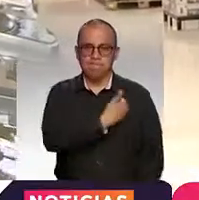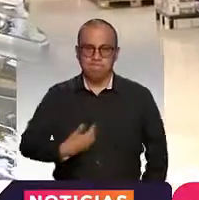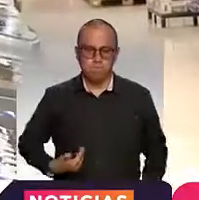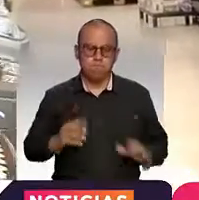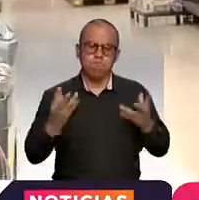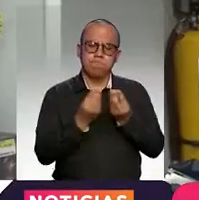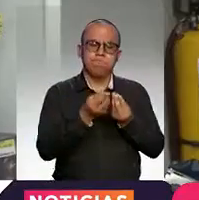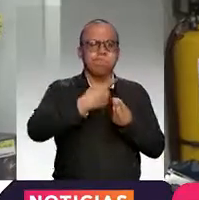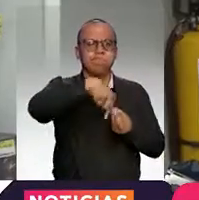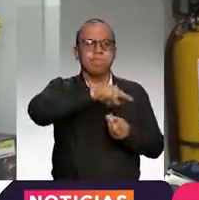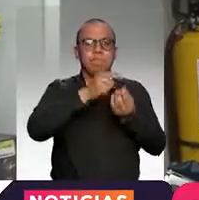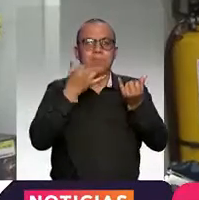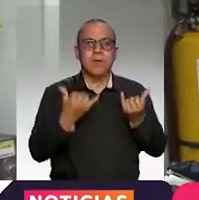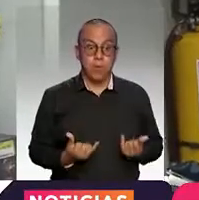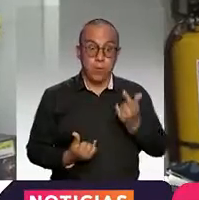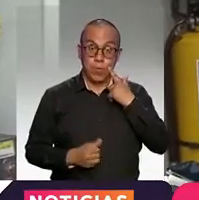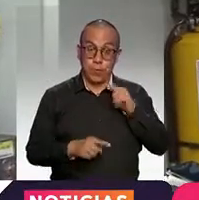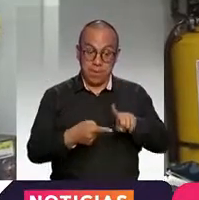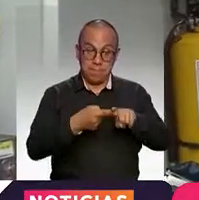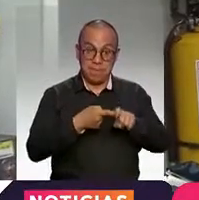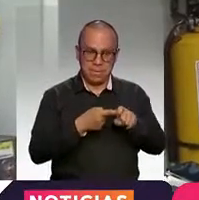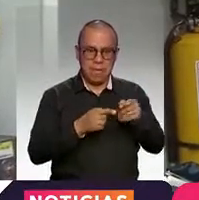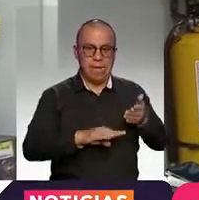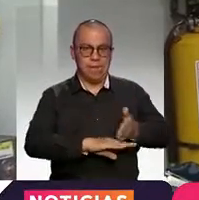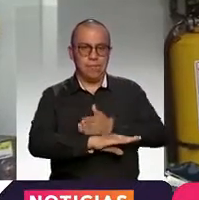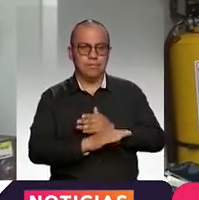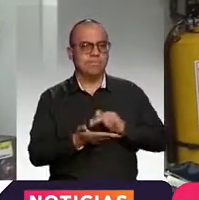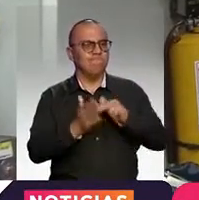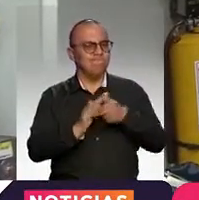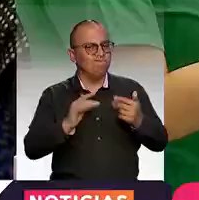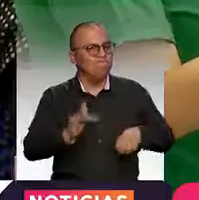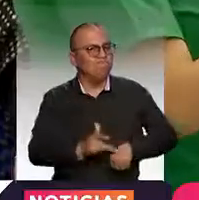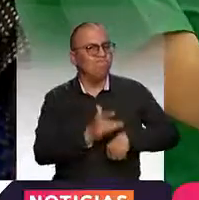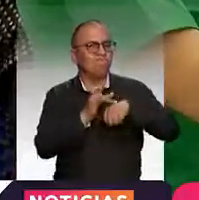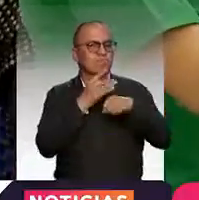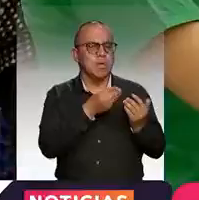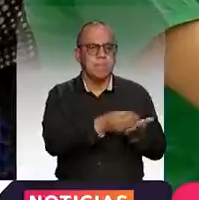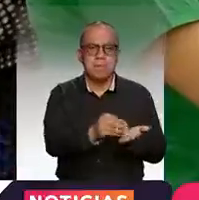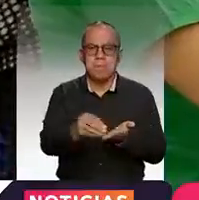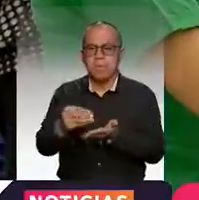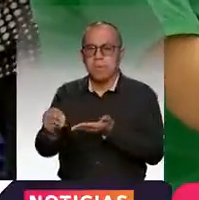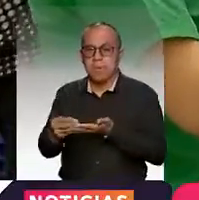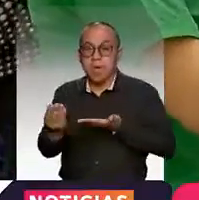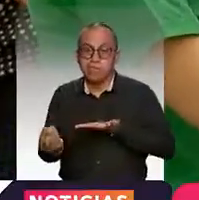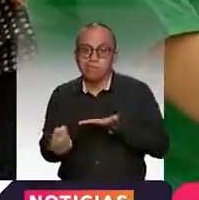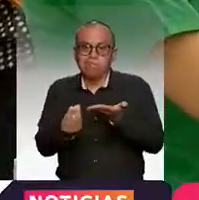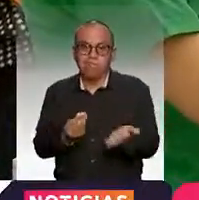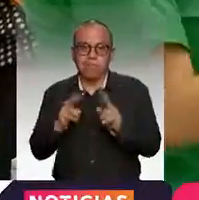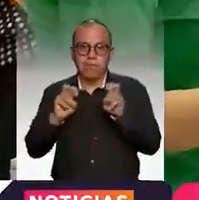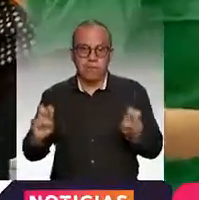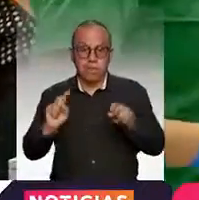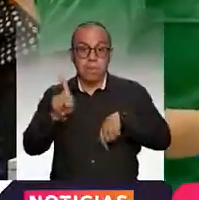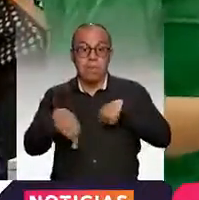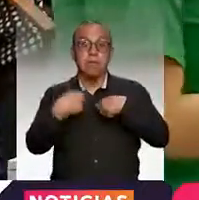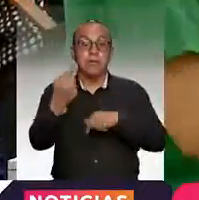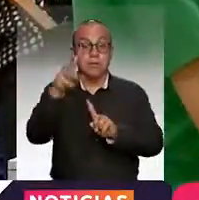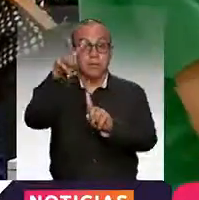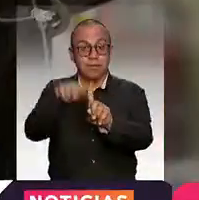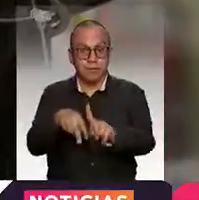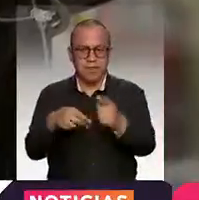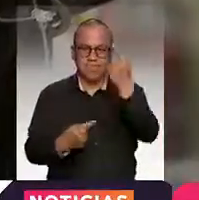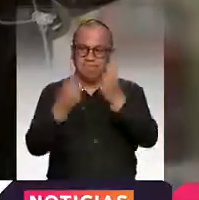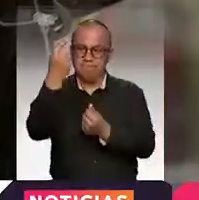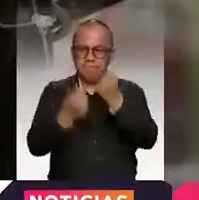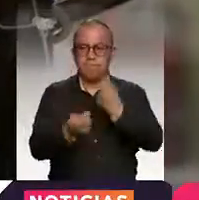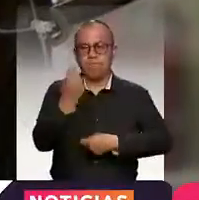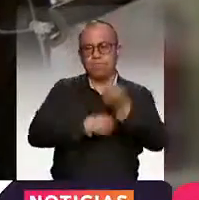gremio consideró que de llevarse a cabo esta iniciativa contribuirá a incentivar el consumo y la demanda en el próximo bimestre y a la reactivación de la economía,